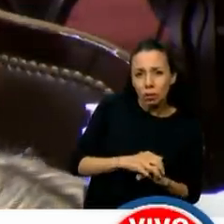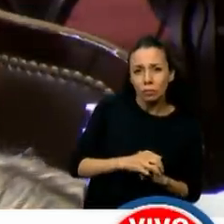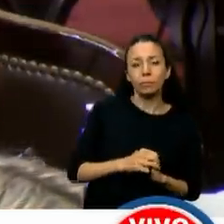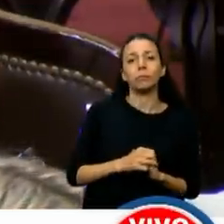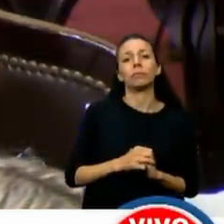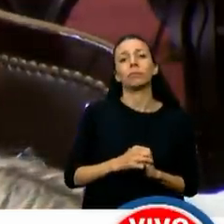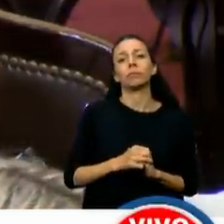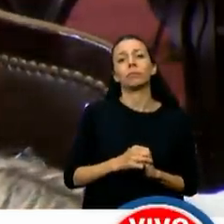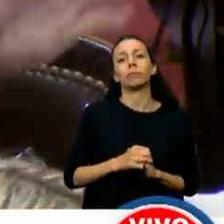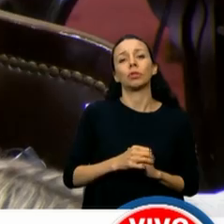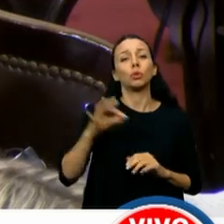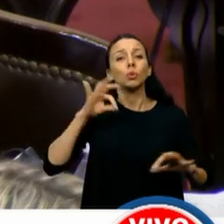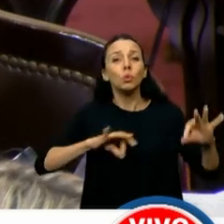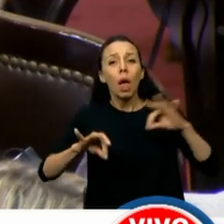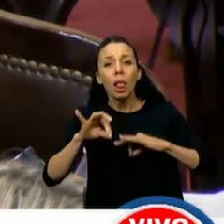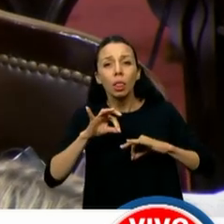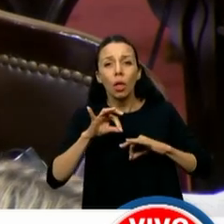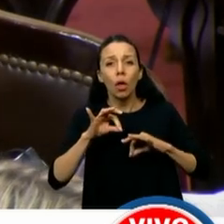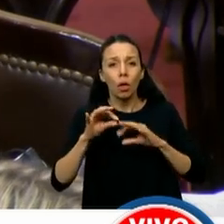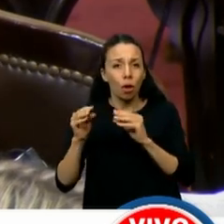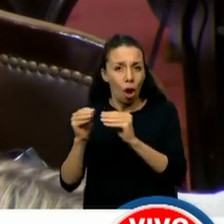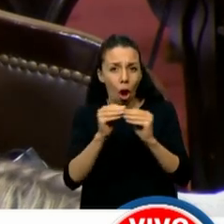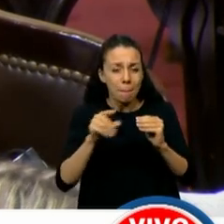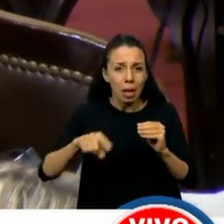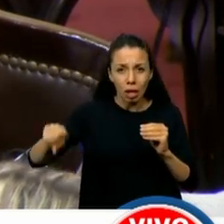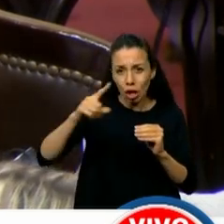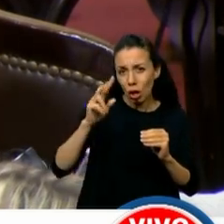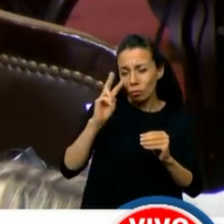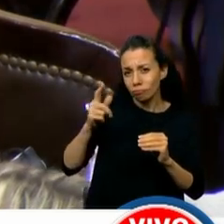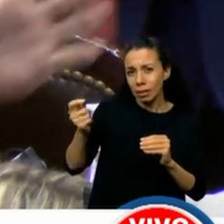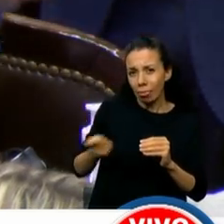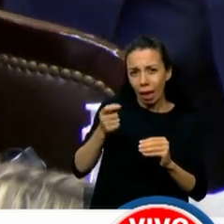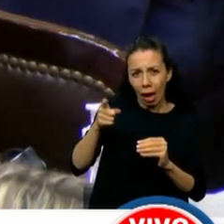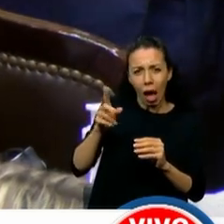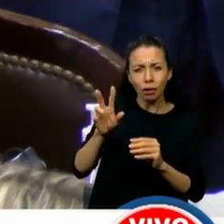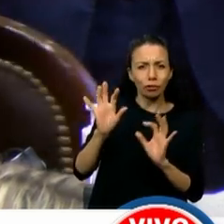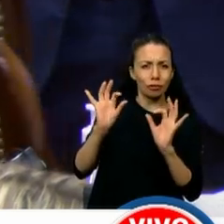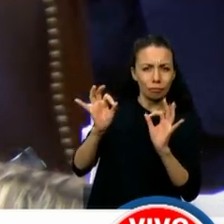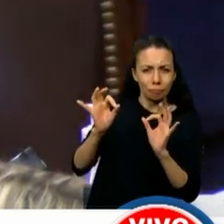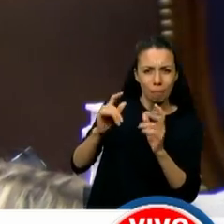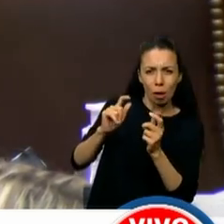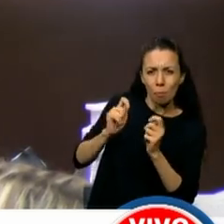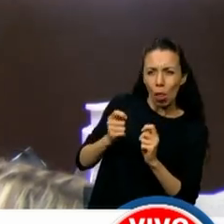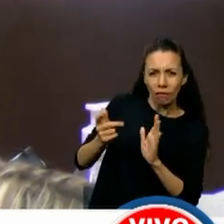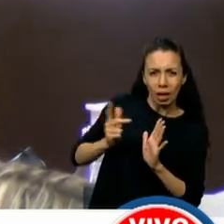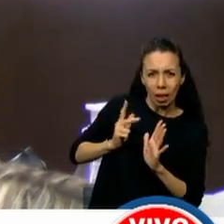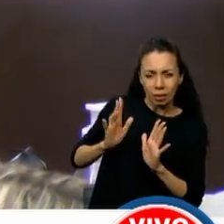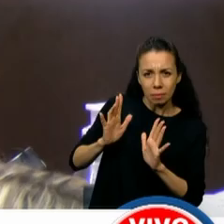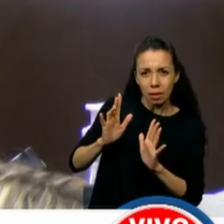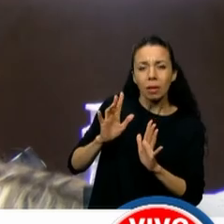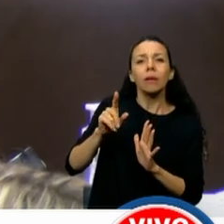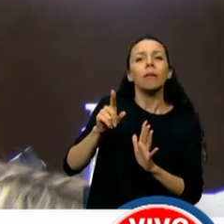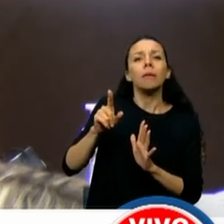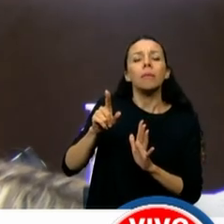los salarios muchos compañeros de los sindicatos me lo corregirán ahora en caído alrededor del 20 por ciento del salario en